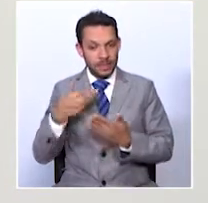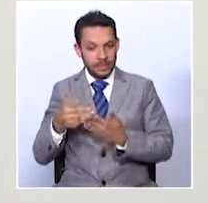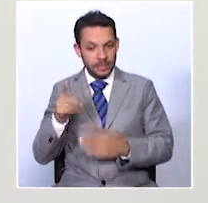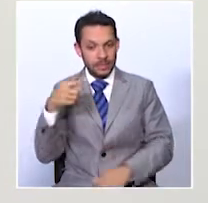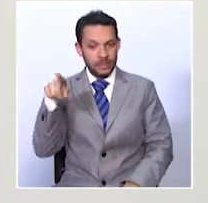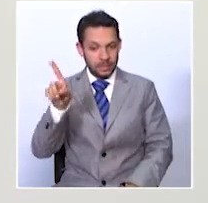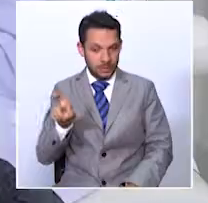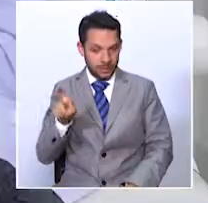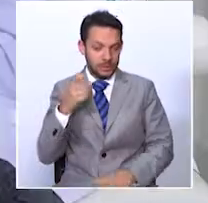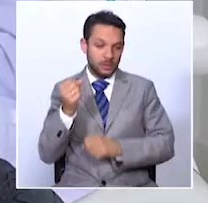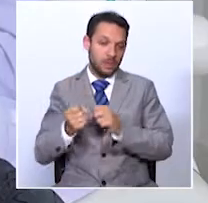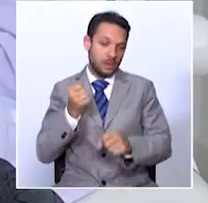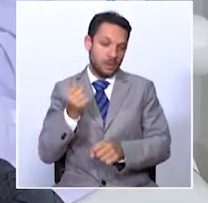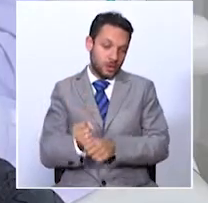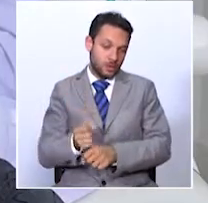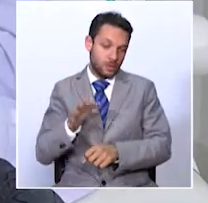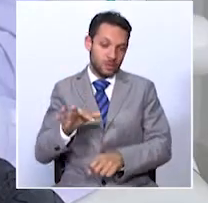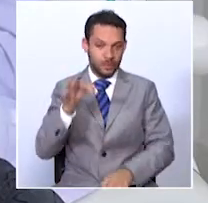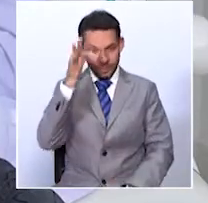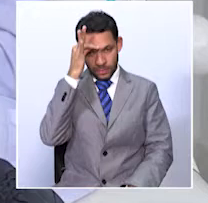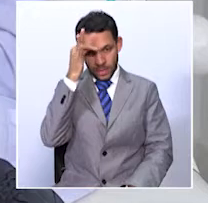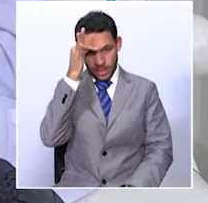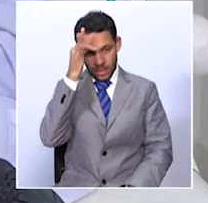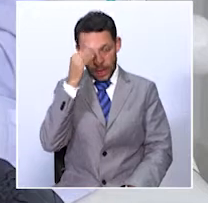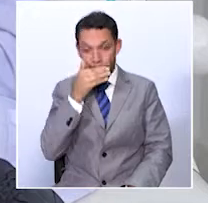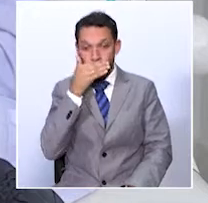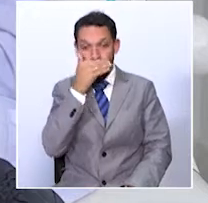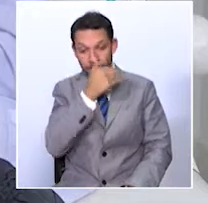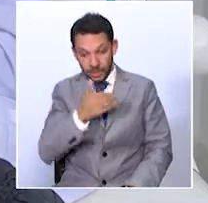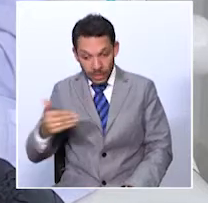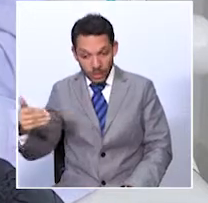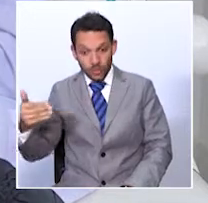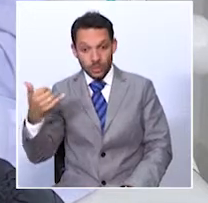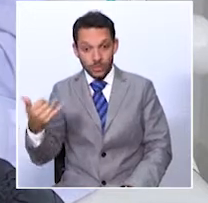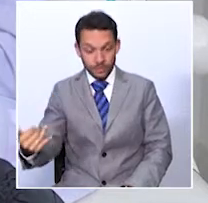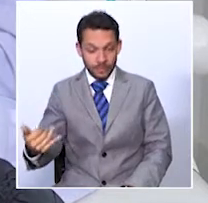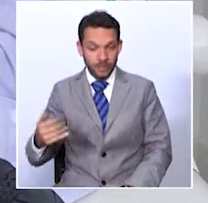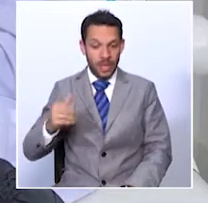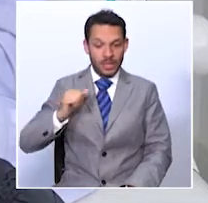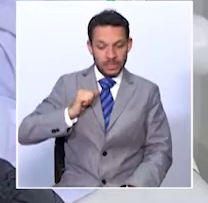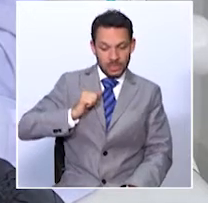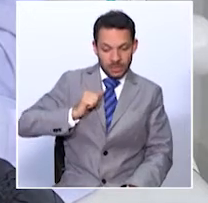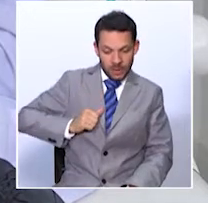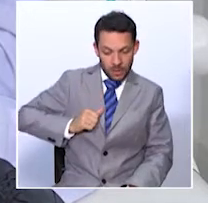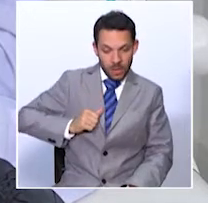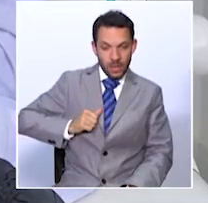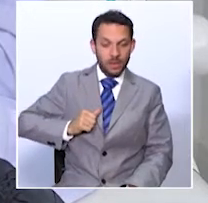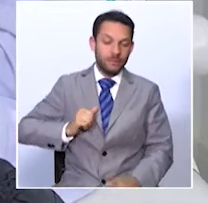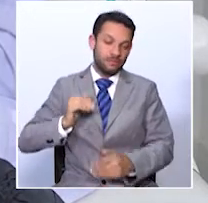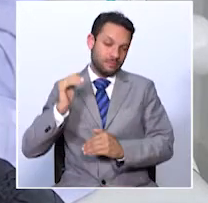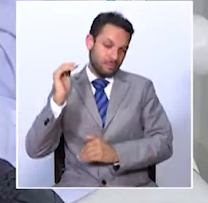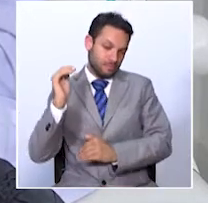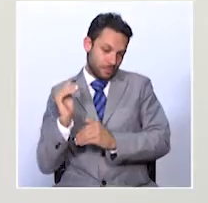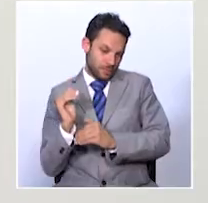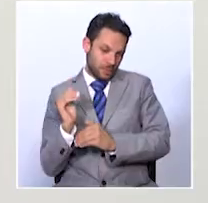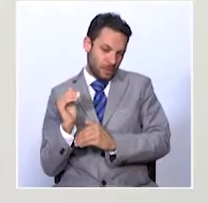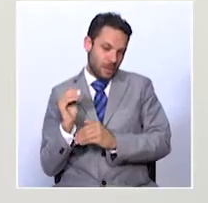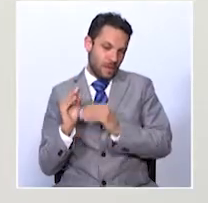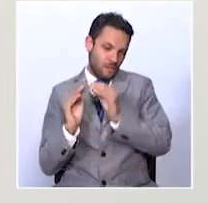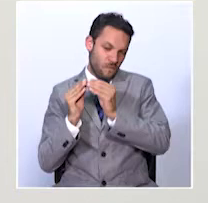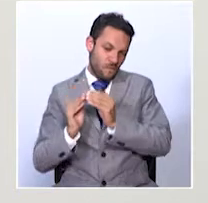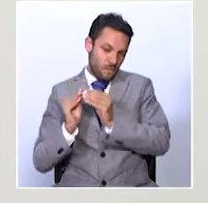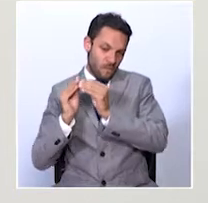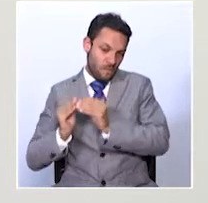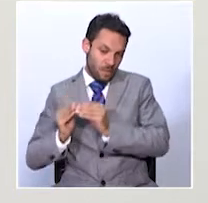infantil. Niñas con problemas de señora, ¿sí? Y se operaron, se les redujo. Hay que hacer, obviamente,